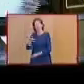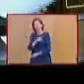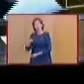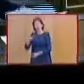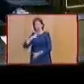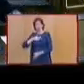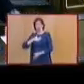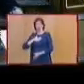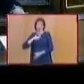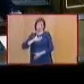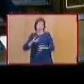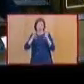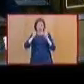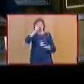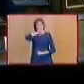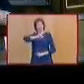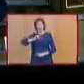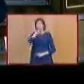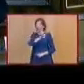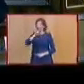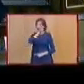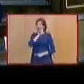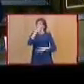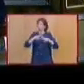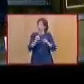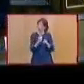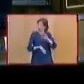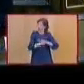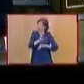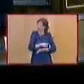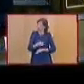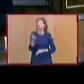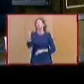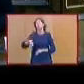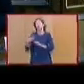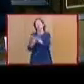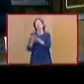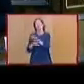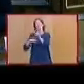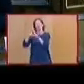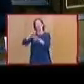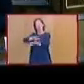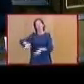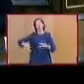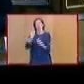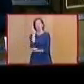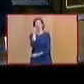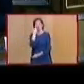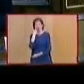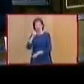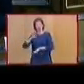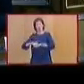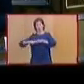Canarias. También hemos echado de menos una referencia a una reforma fiscal que garantice no solo la progresividad,